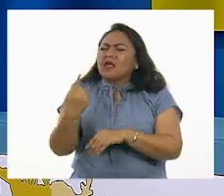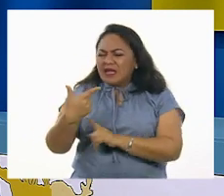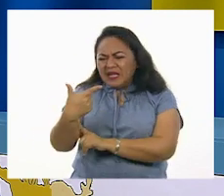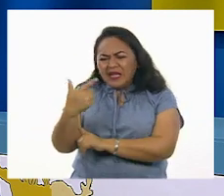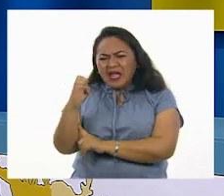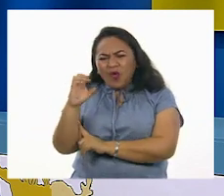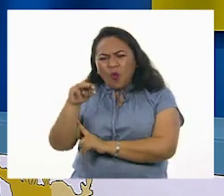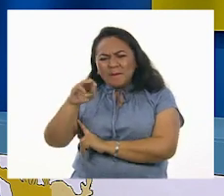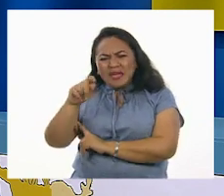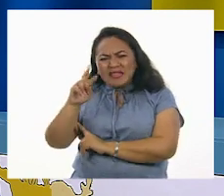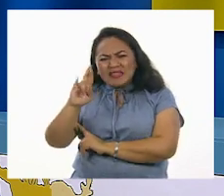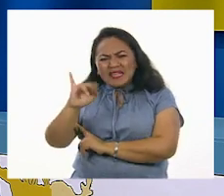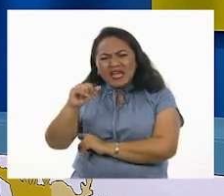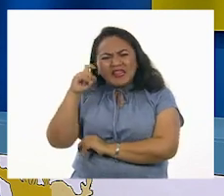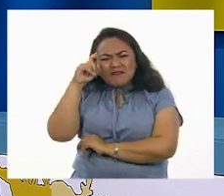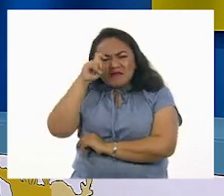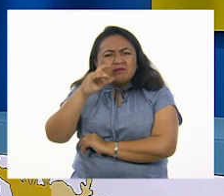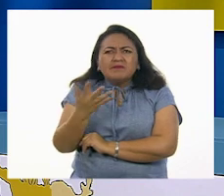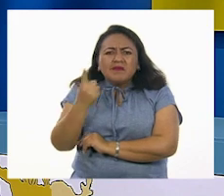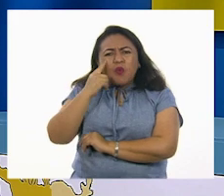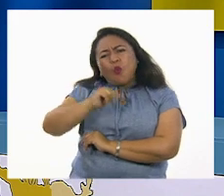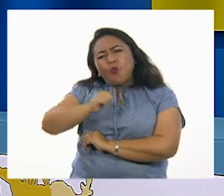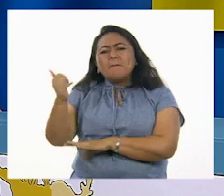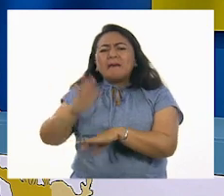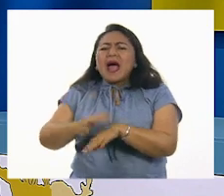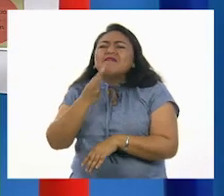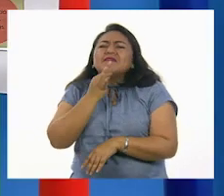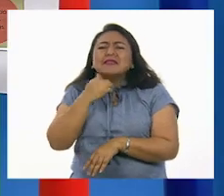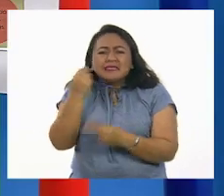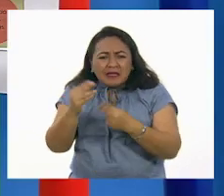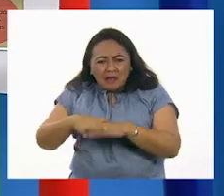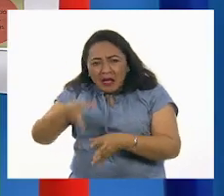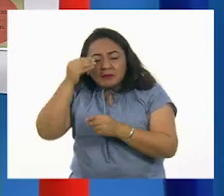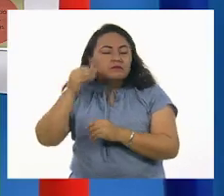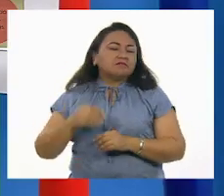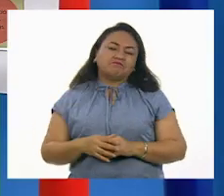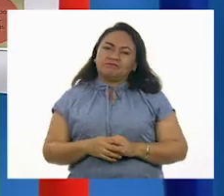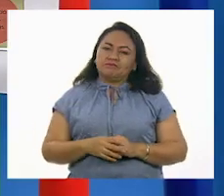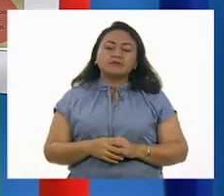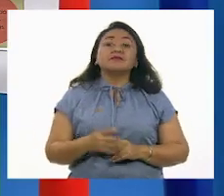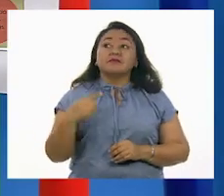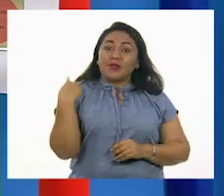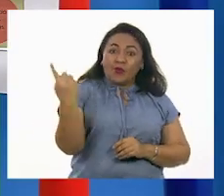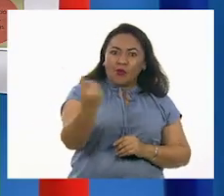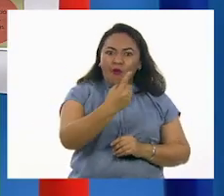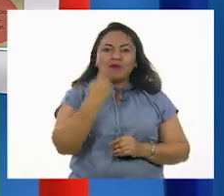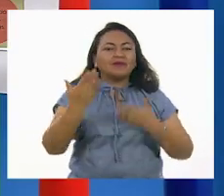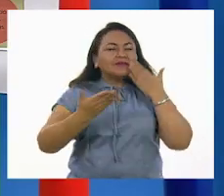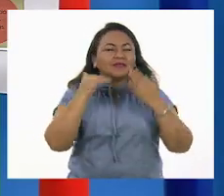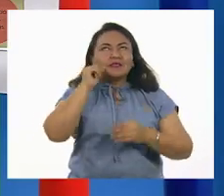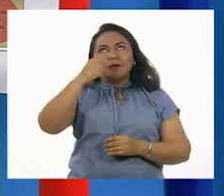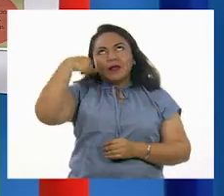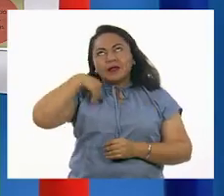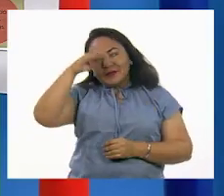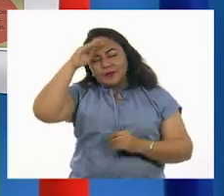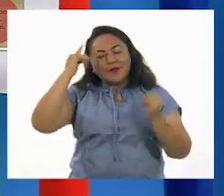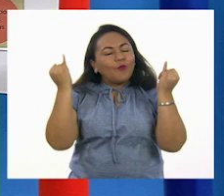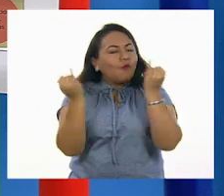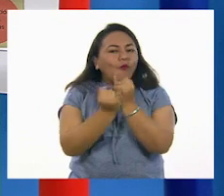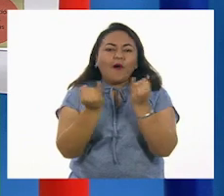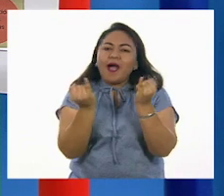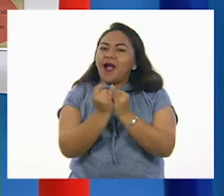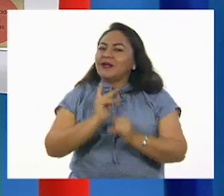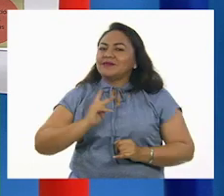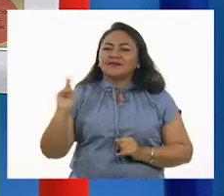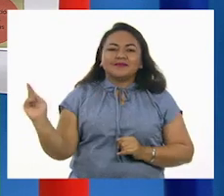tan difícil y que si no había un camino fácil para aprenderla. Bueno, creo que todos los estudiantes nos hemos preguntado lo mismo en algún